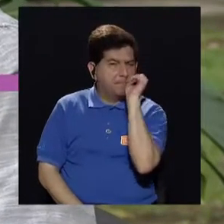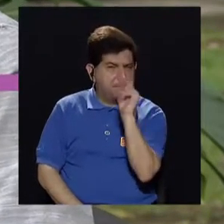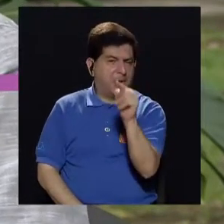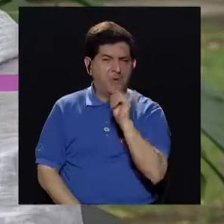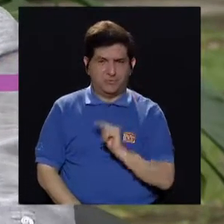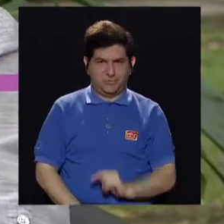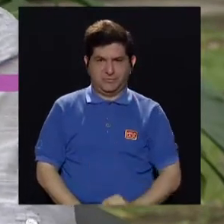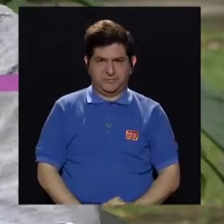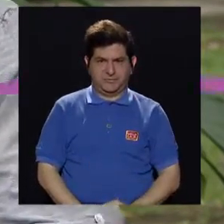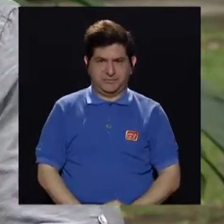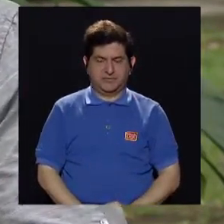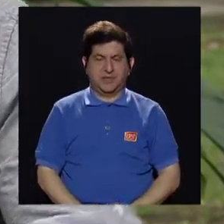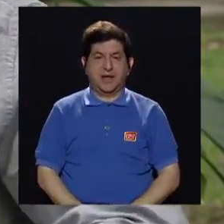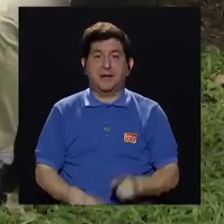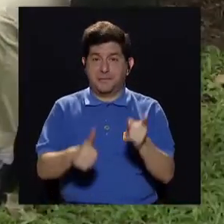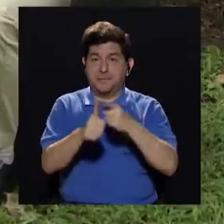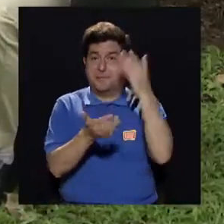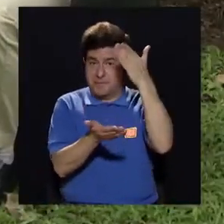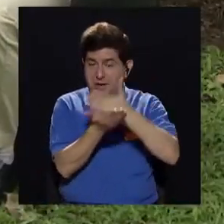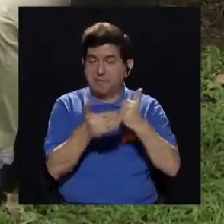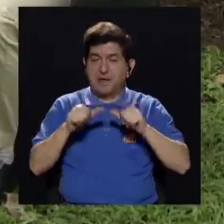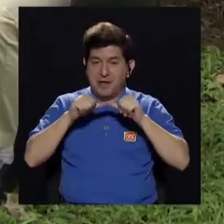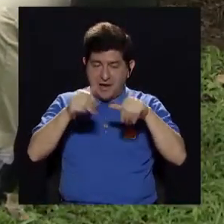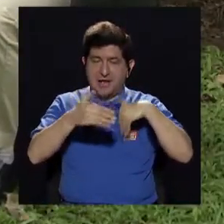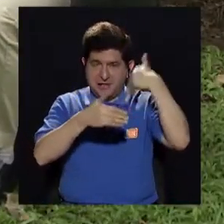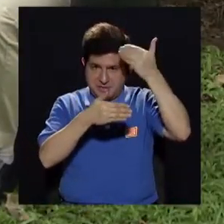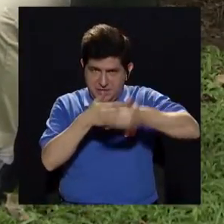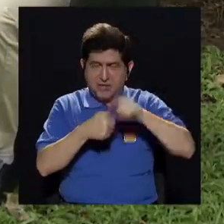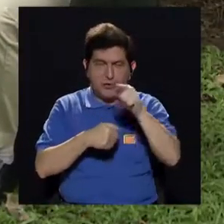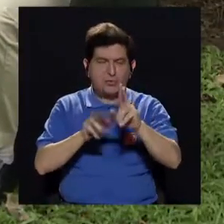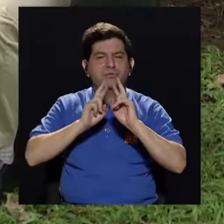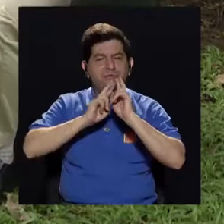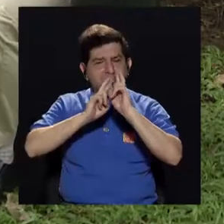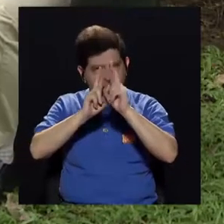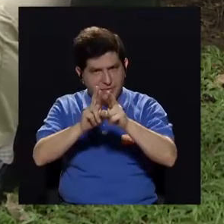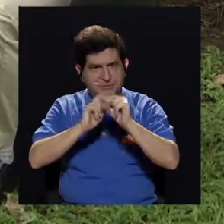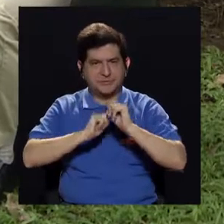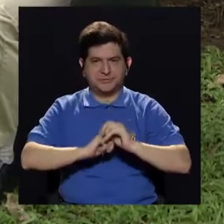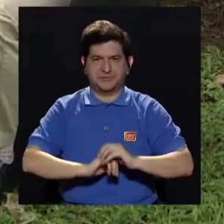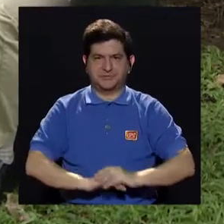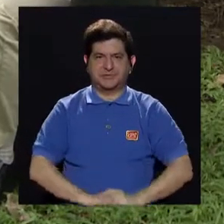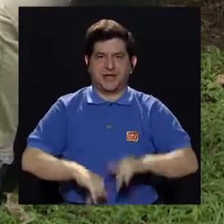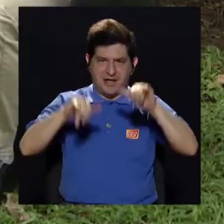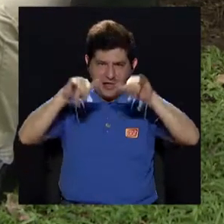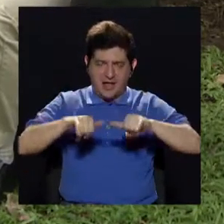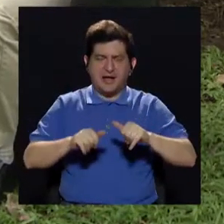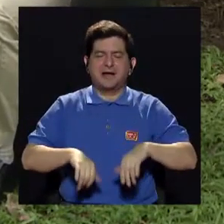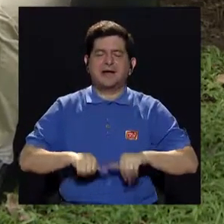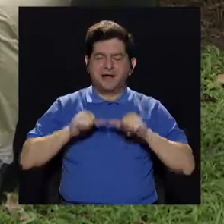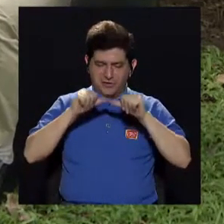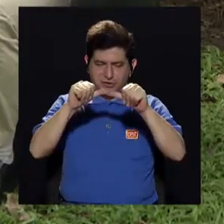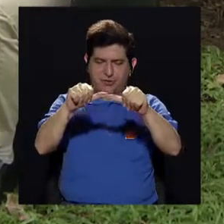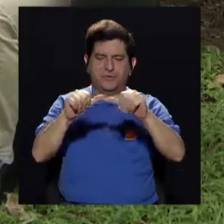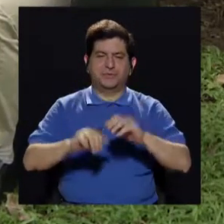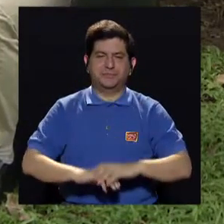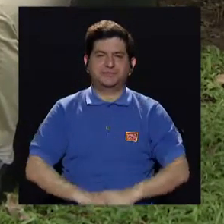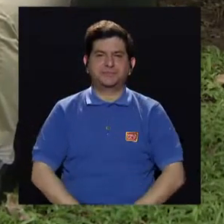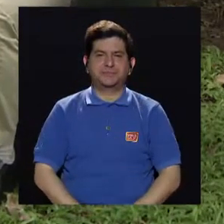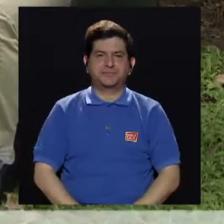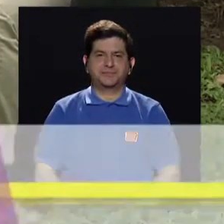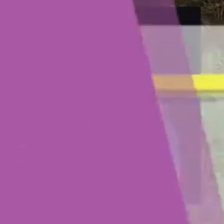la pregunta, nos vamos a una primera pausa y regresamos para que usted no la pueda evacuar. Quédense con nosotros y ya